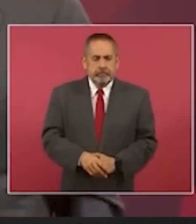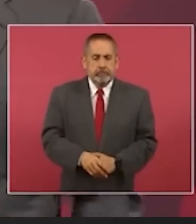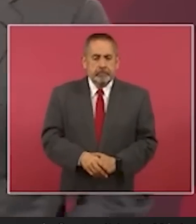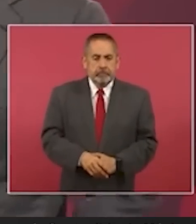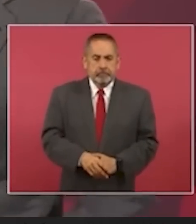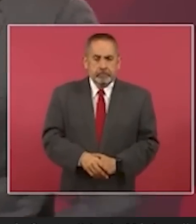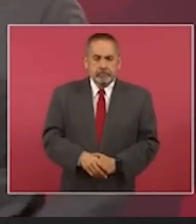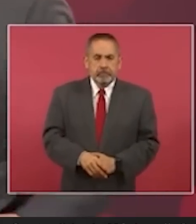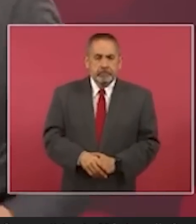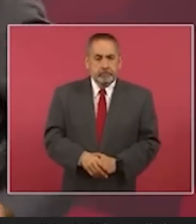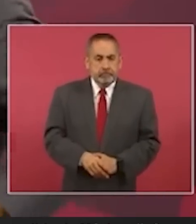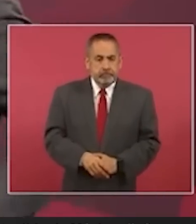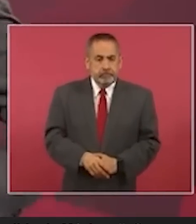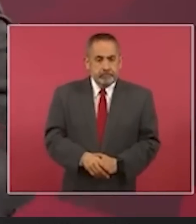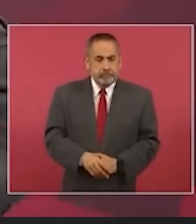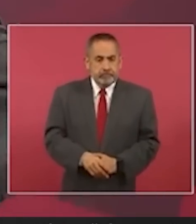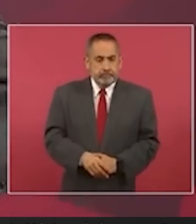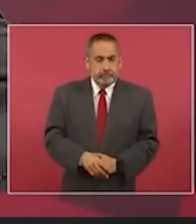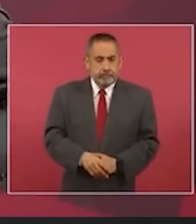Están